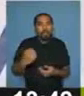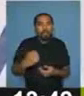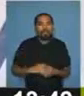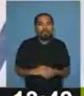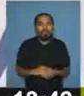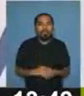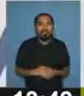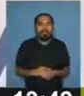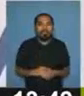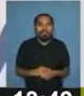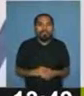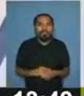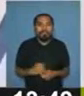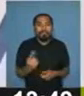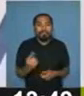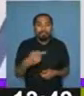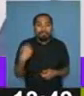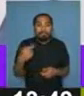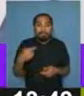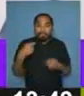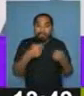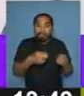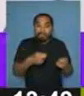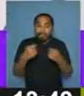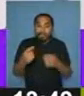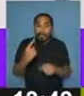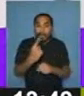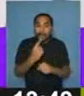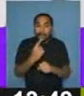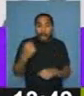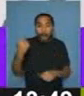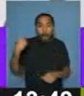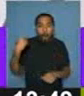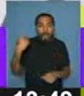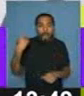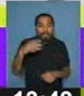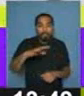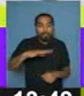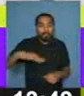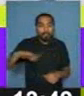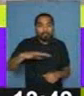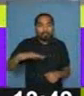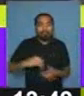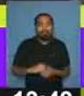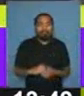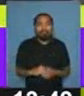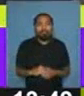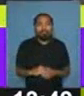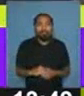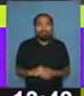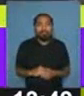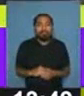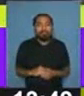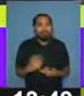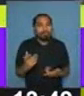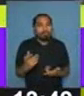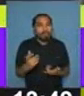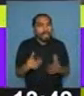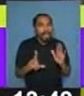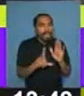estamos por hacer entrega de las primeras jubilaciones en el distrito, en la localidad, de la nueva ley de moratoria,